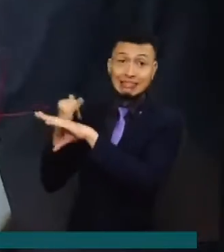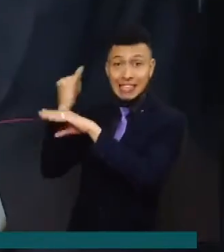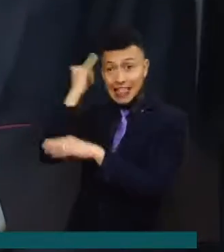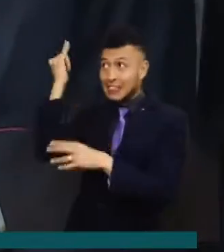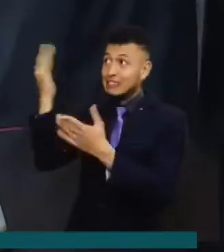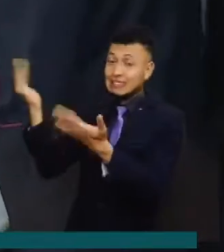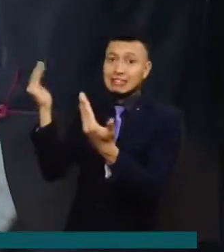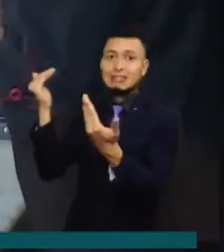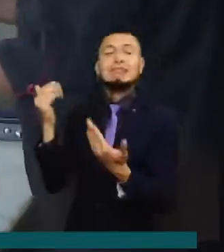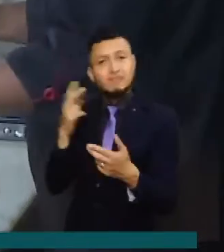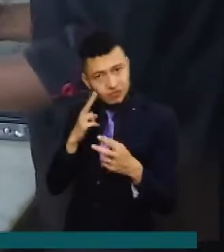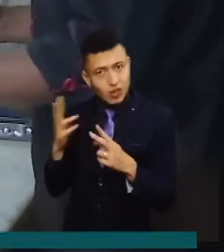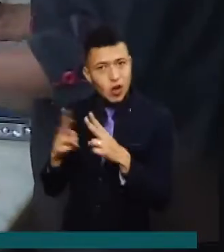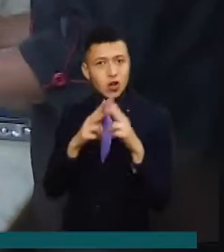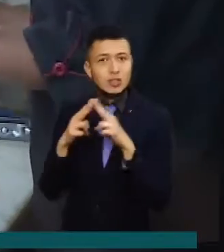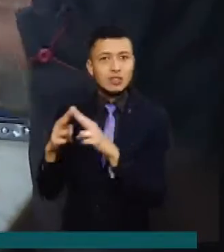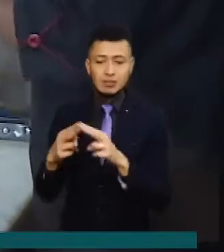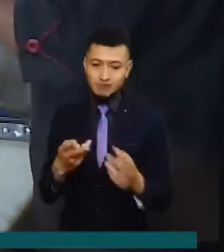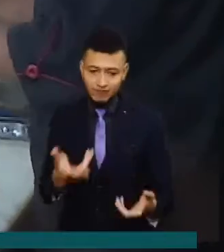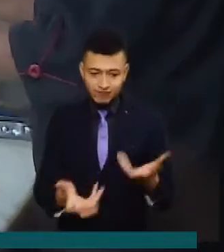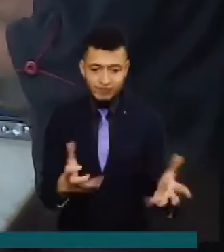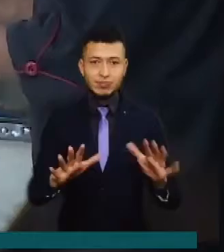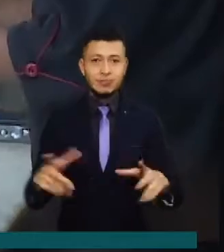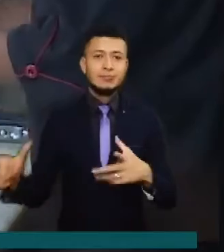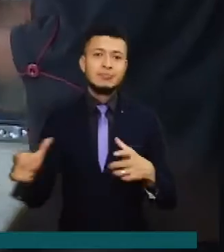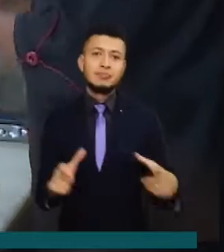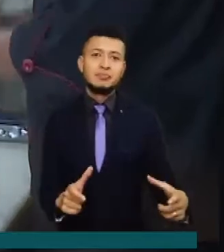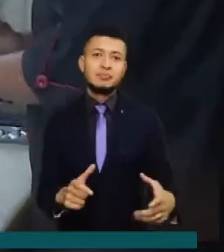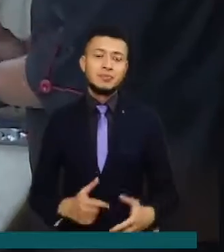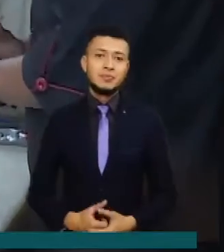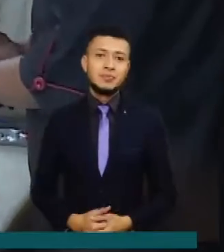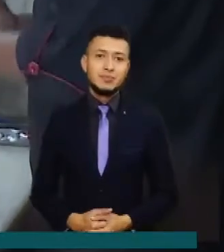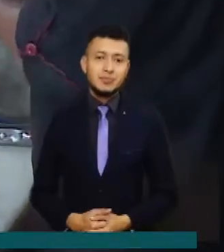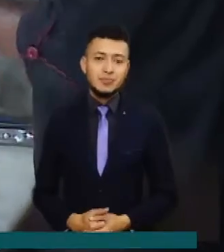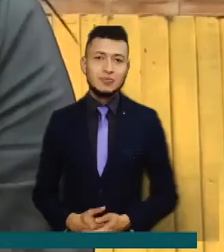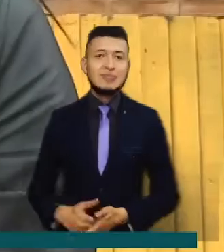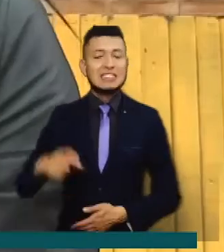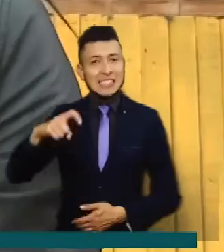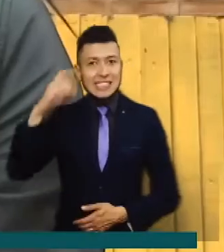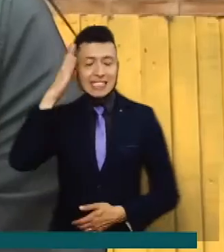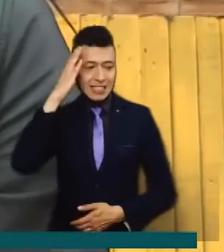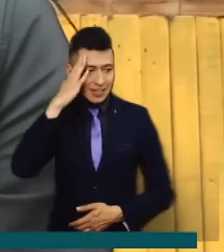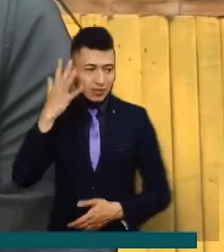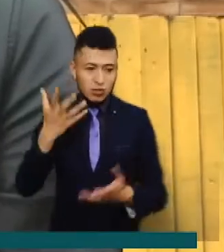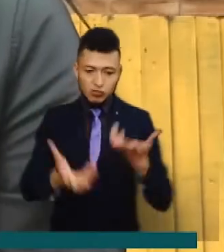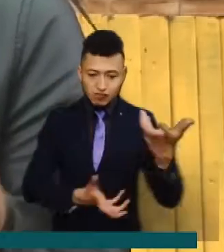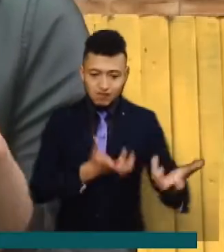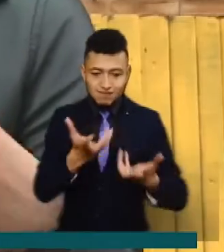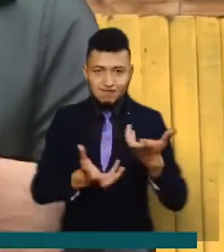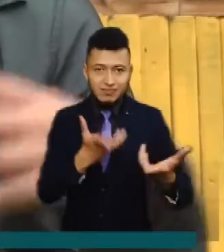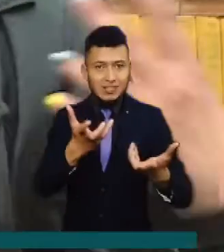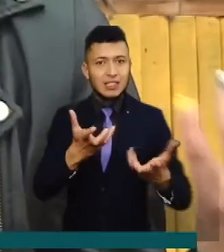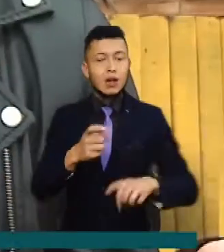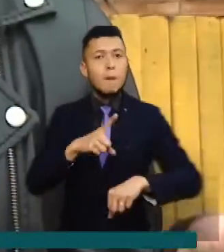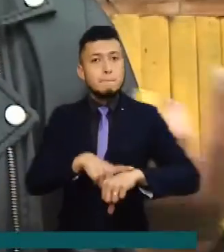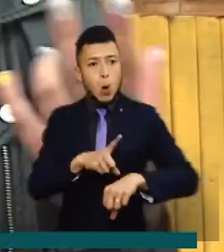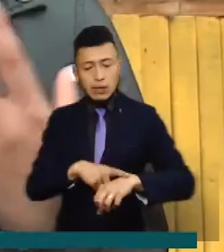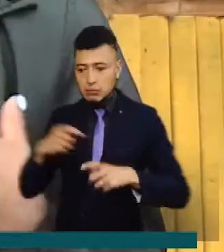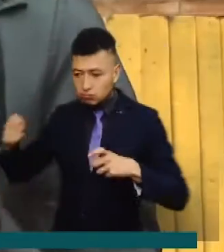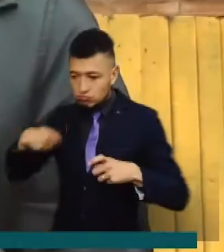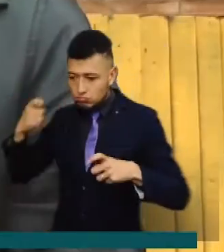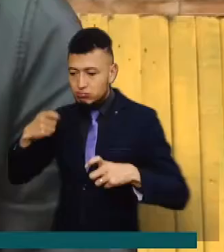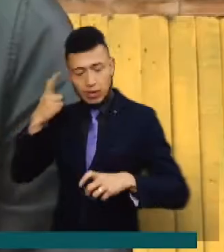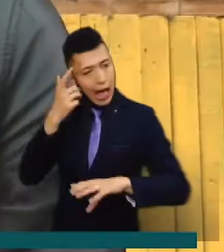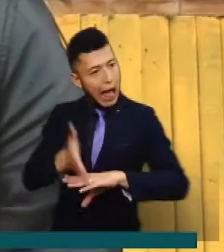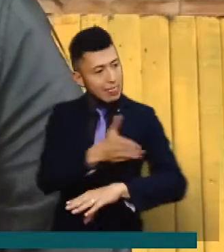turista nace la idea de que conozcan todo el proceso de preparación de este platillo uno debería tener conocimiento desde el plato como lo cocinan al